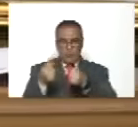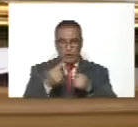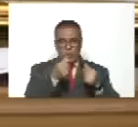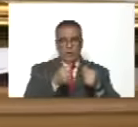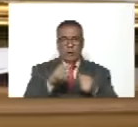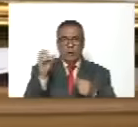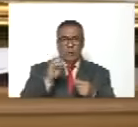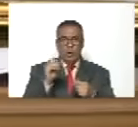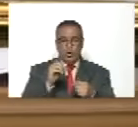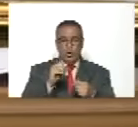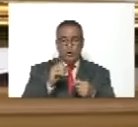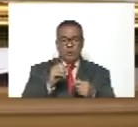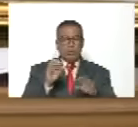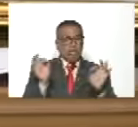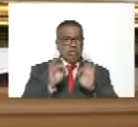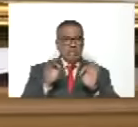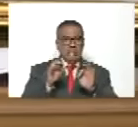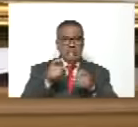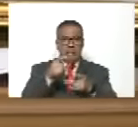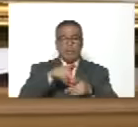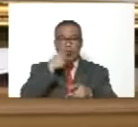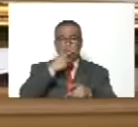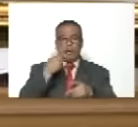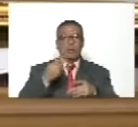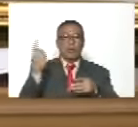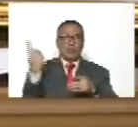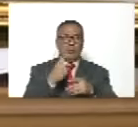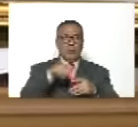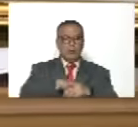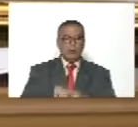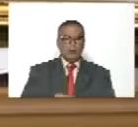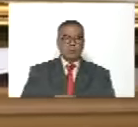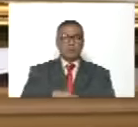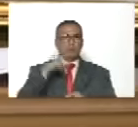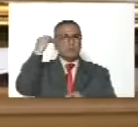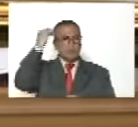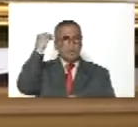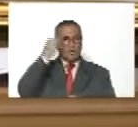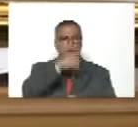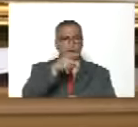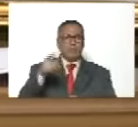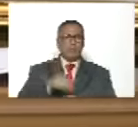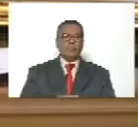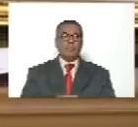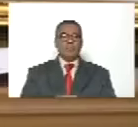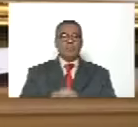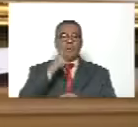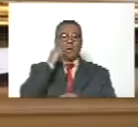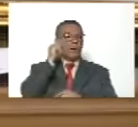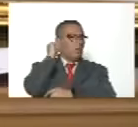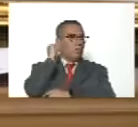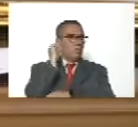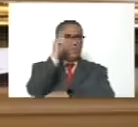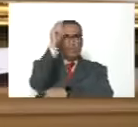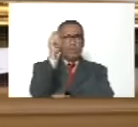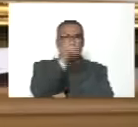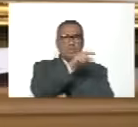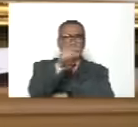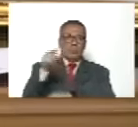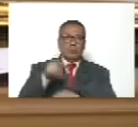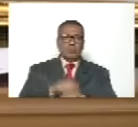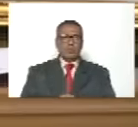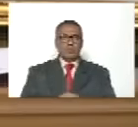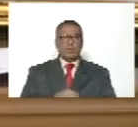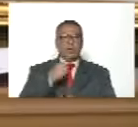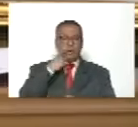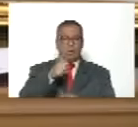económico ni con fines político-partidistas. En consideración, las honorables diputadas y los honorables